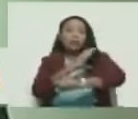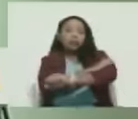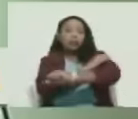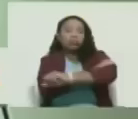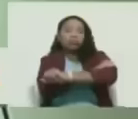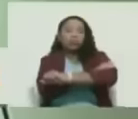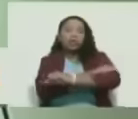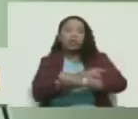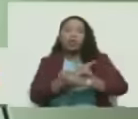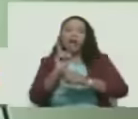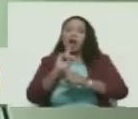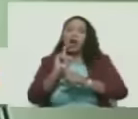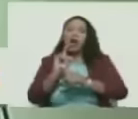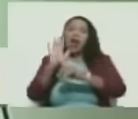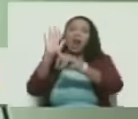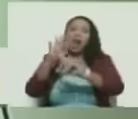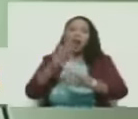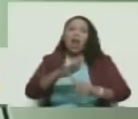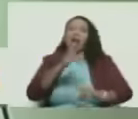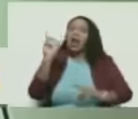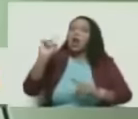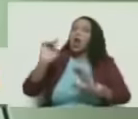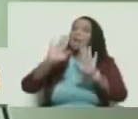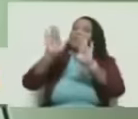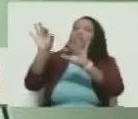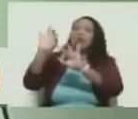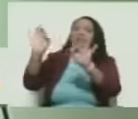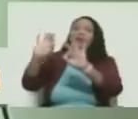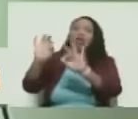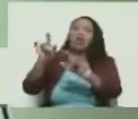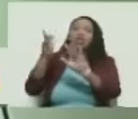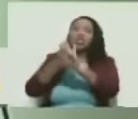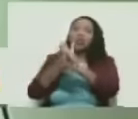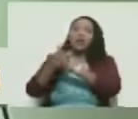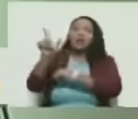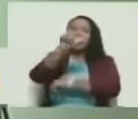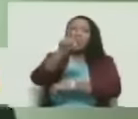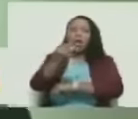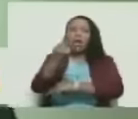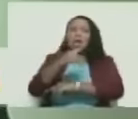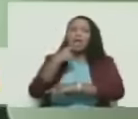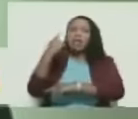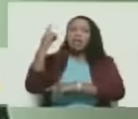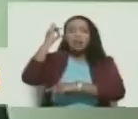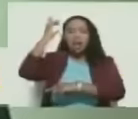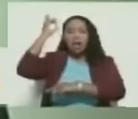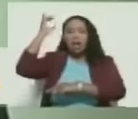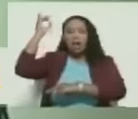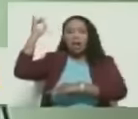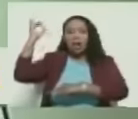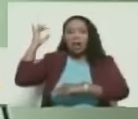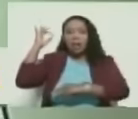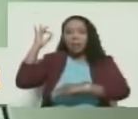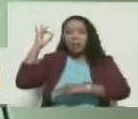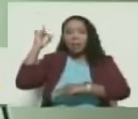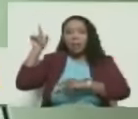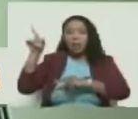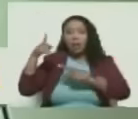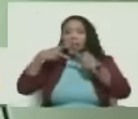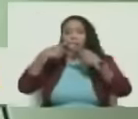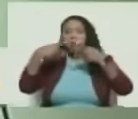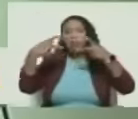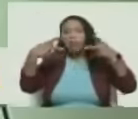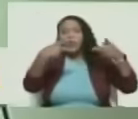la convocatoria a participar en este referéndum consultivo. ¿Qué opinión le merece el que estén circulando estos